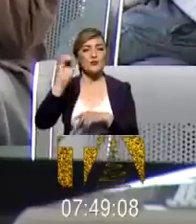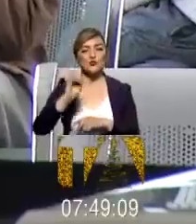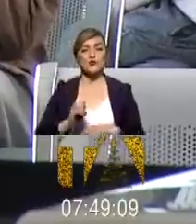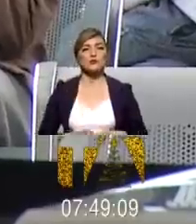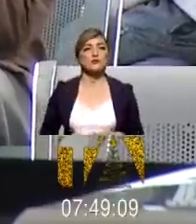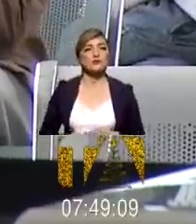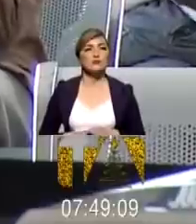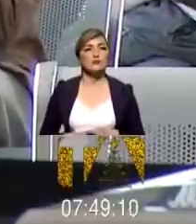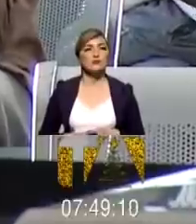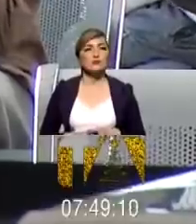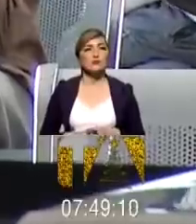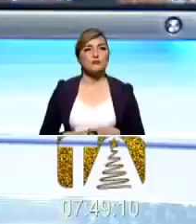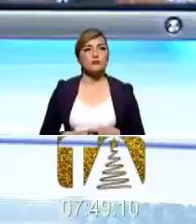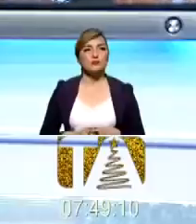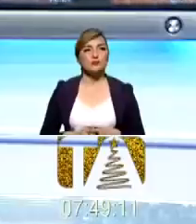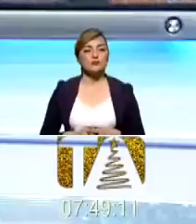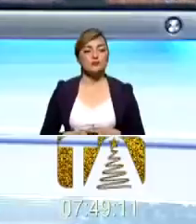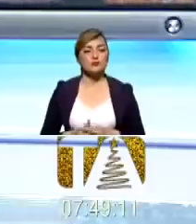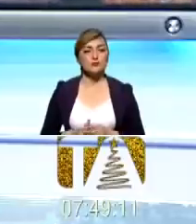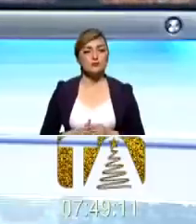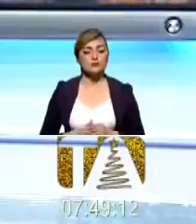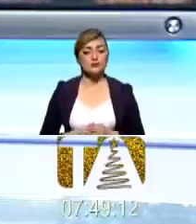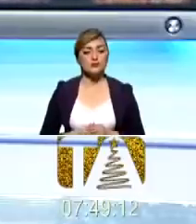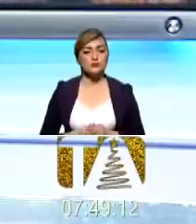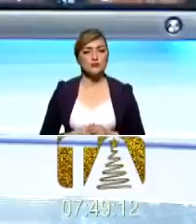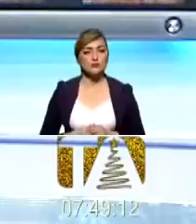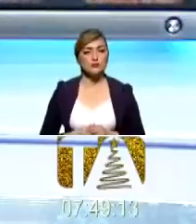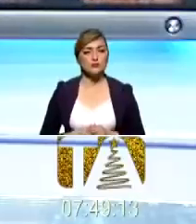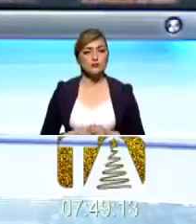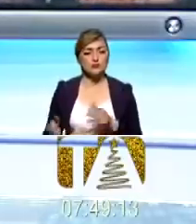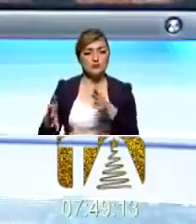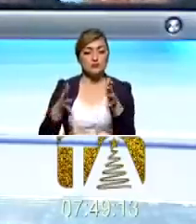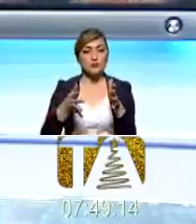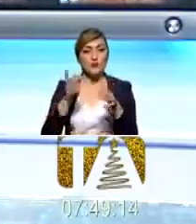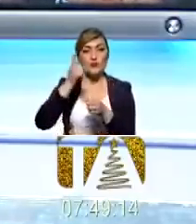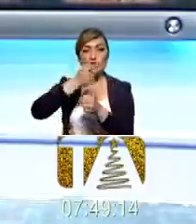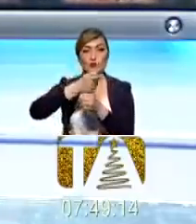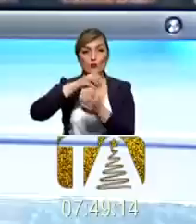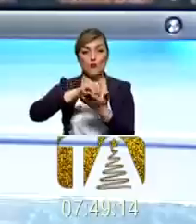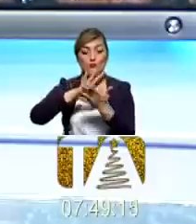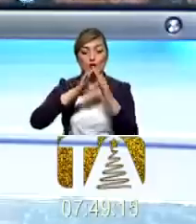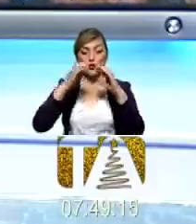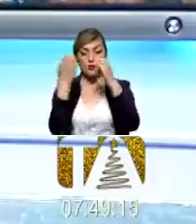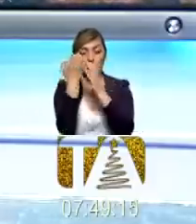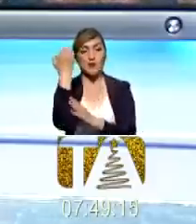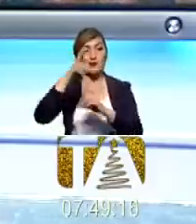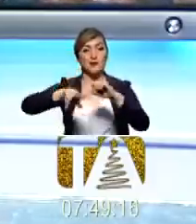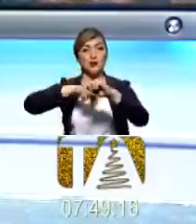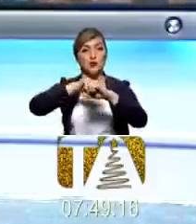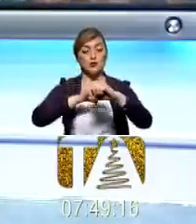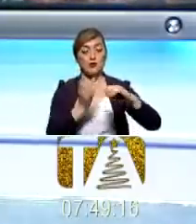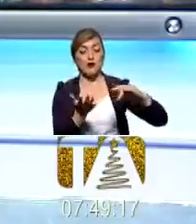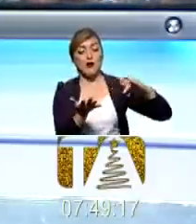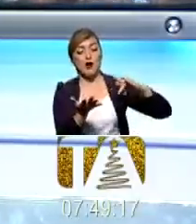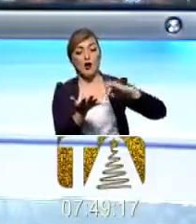Daniela Valencia, 24 horas. Aún no se aplican las nuevas medidas dispuestas por el COE Nacional para el arribo de